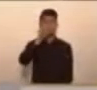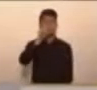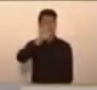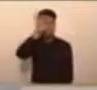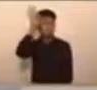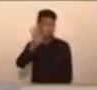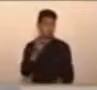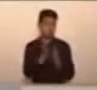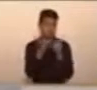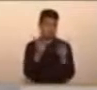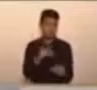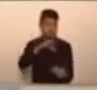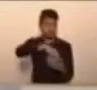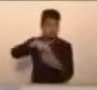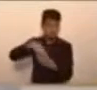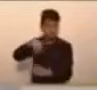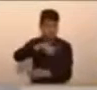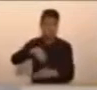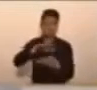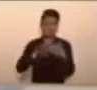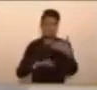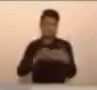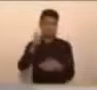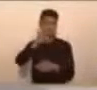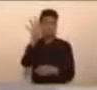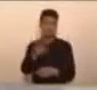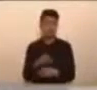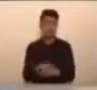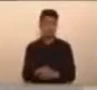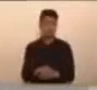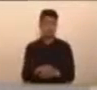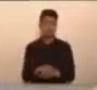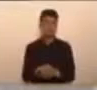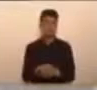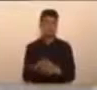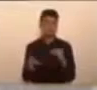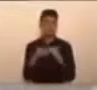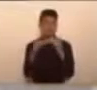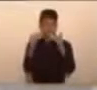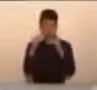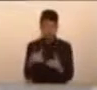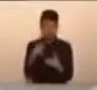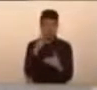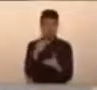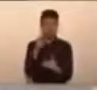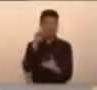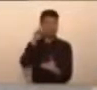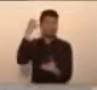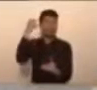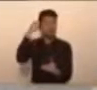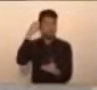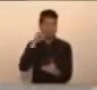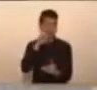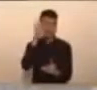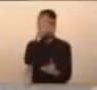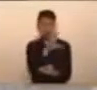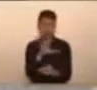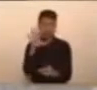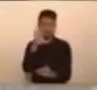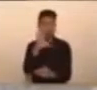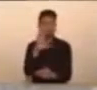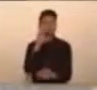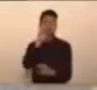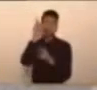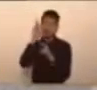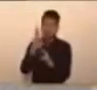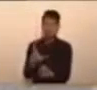a los estudiantes sufragantes. Pero a renglón seguido dice que el gobierno nacional reconocerá